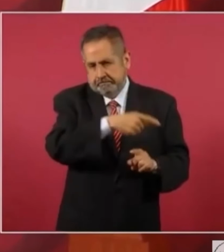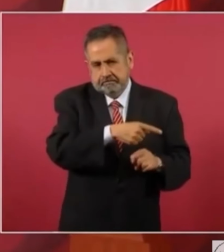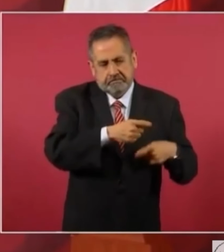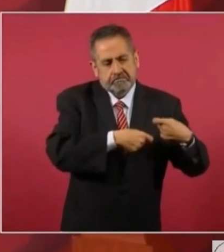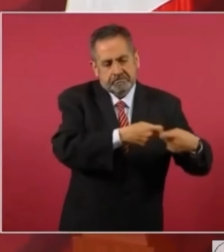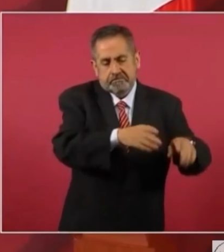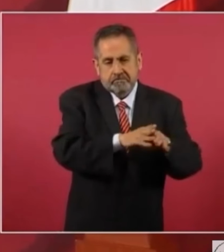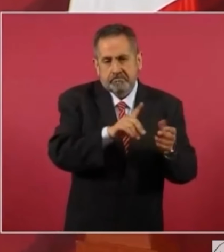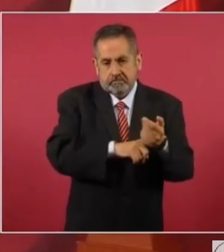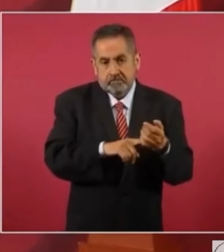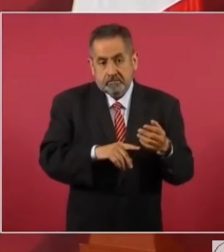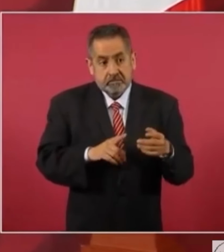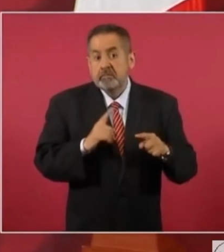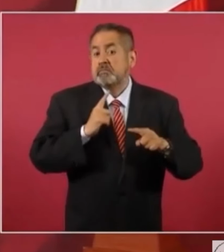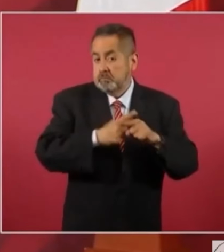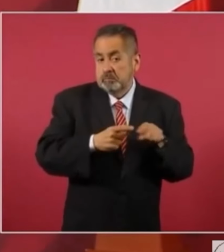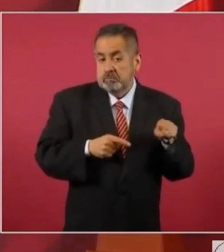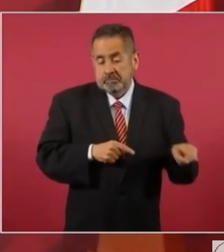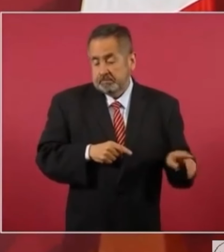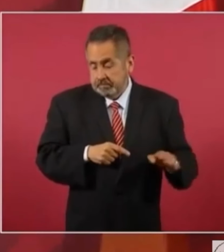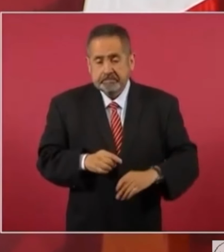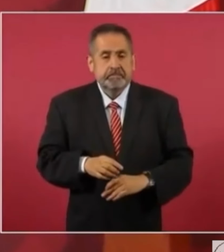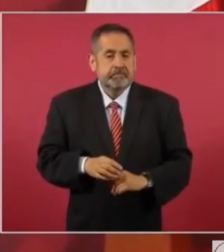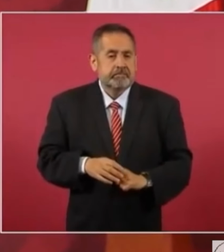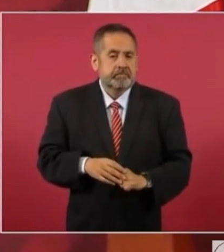habría que agregar eso,